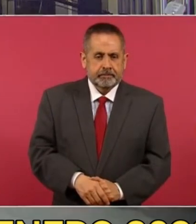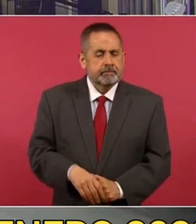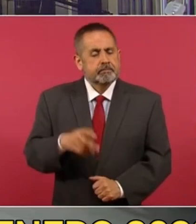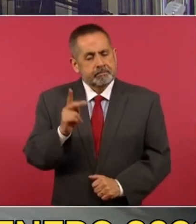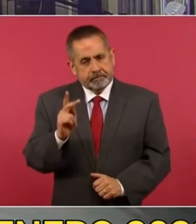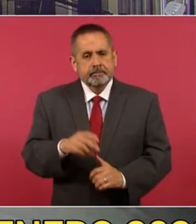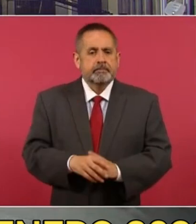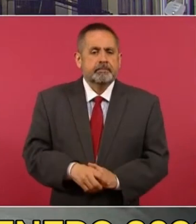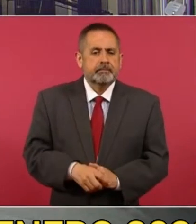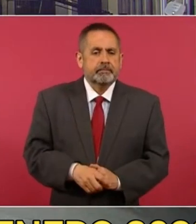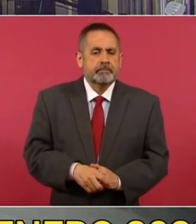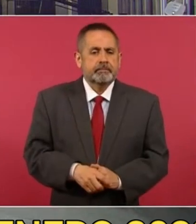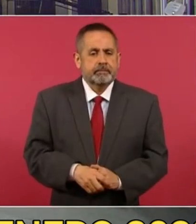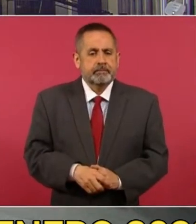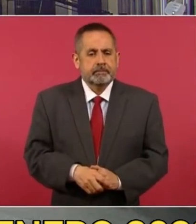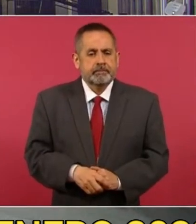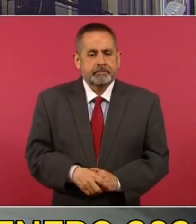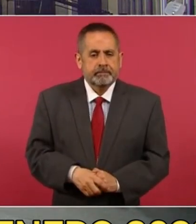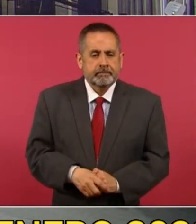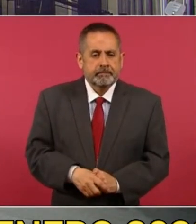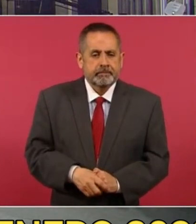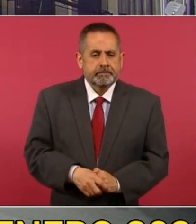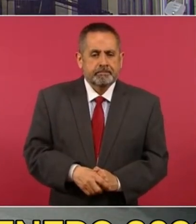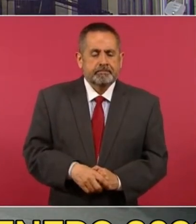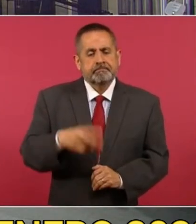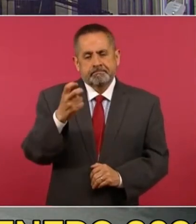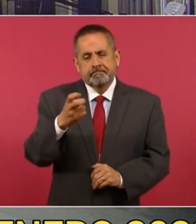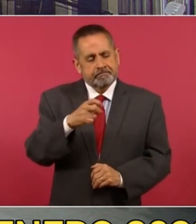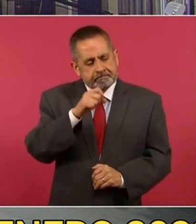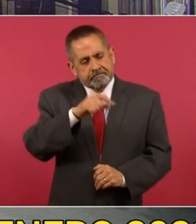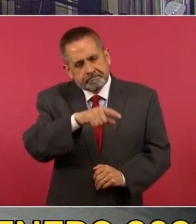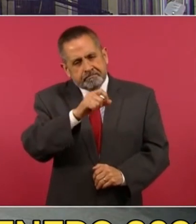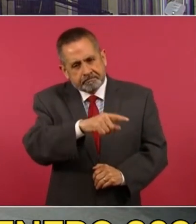Pero esa es, pues, la constante